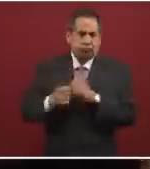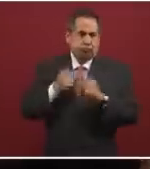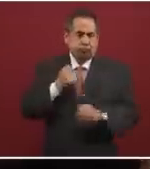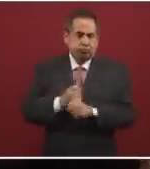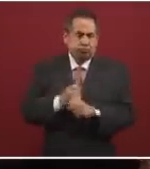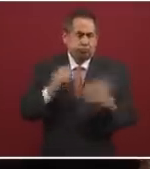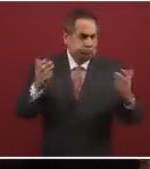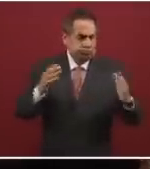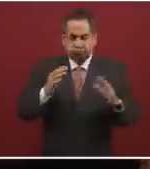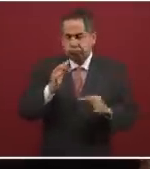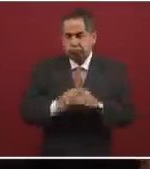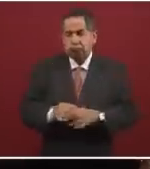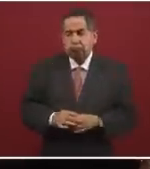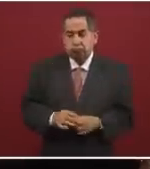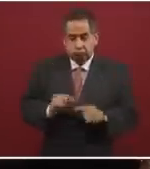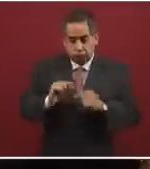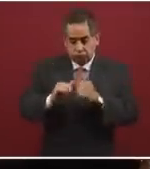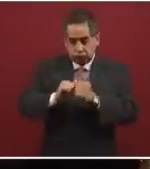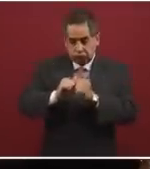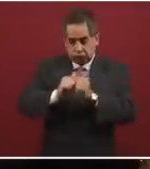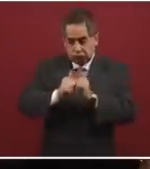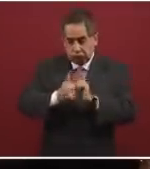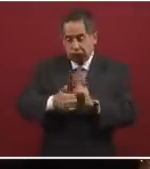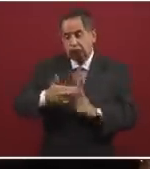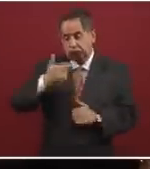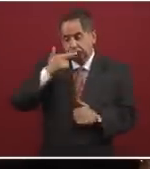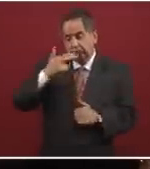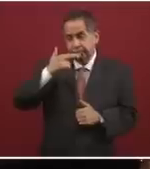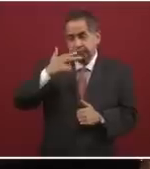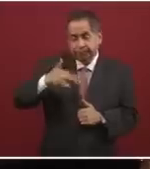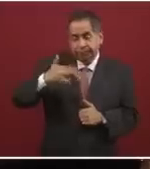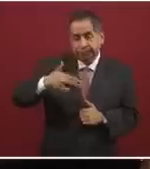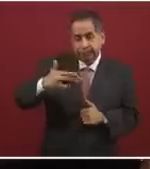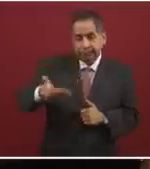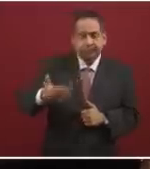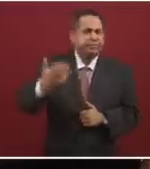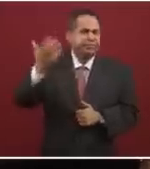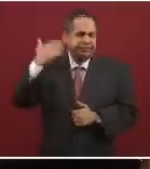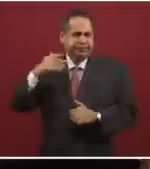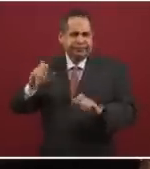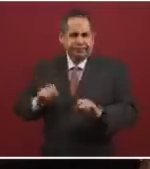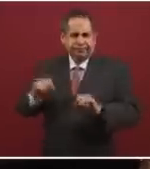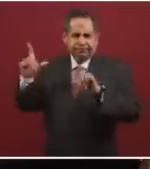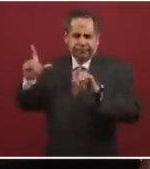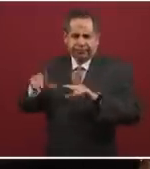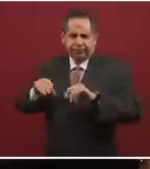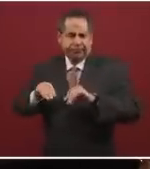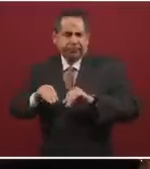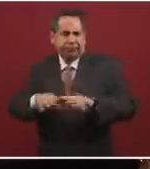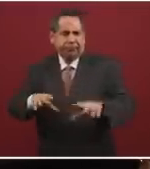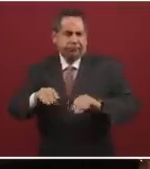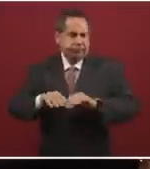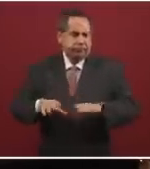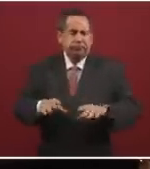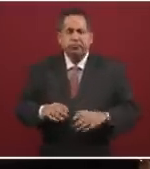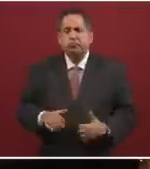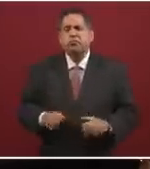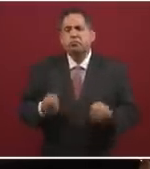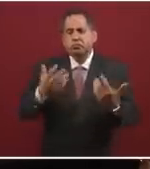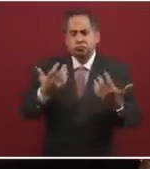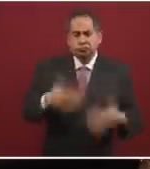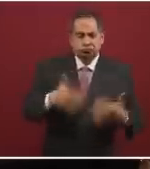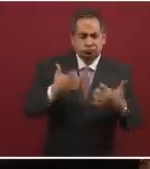¿no? Entonces, poco a poco van a ir incrementándose. Ya les hemos compartido la gráfica de la producción que